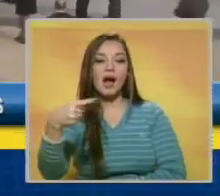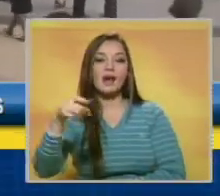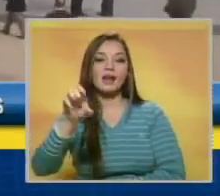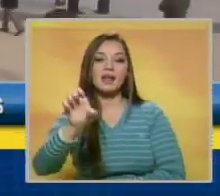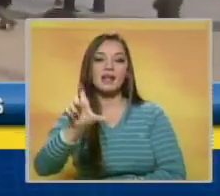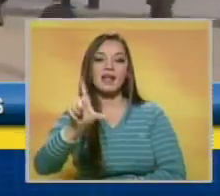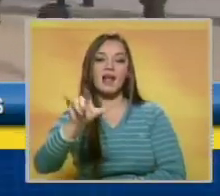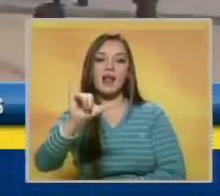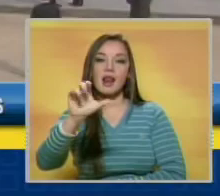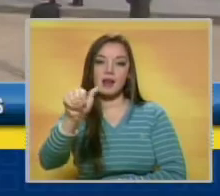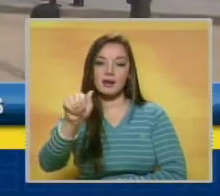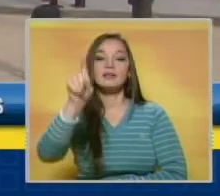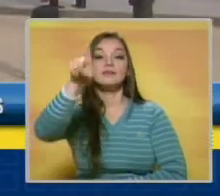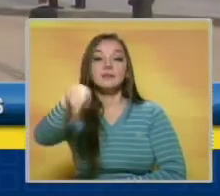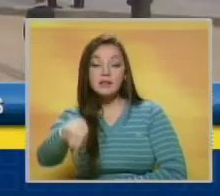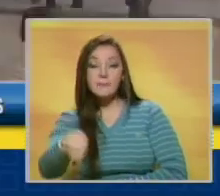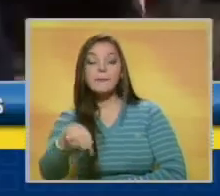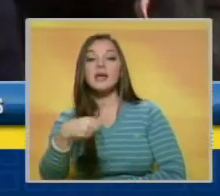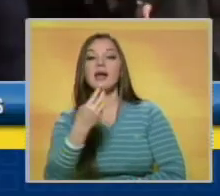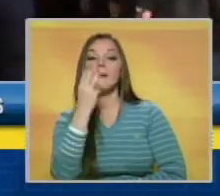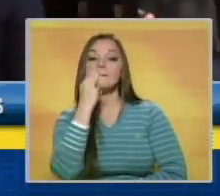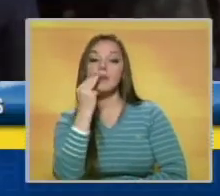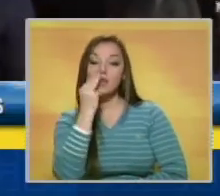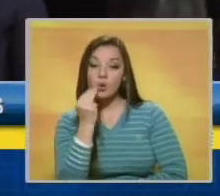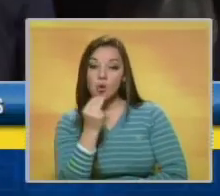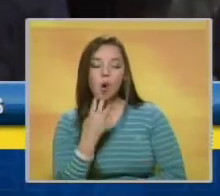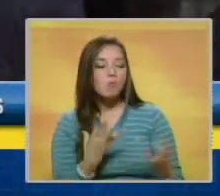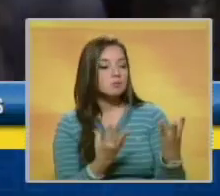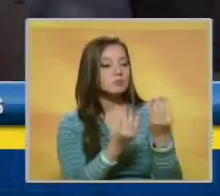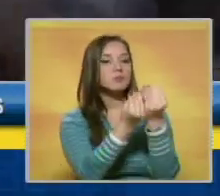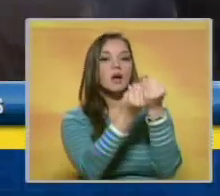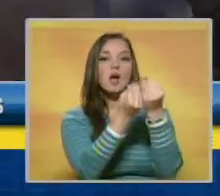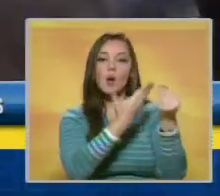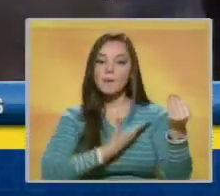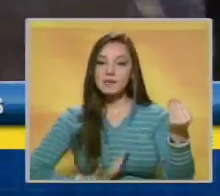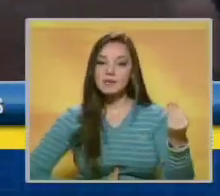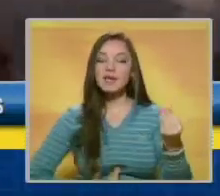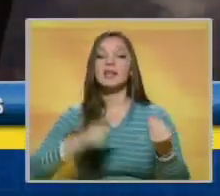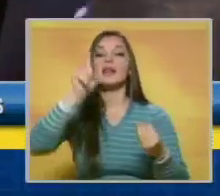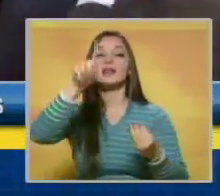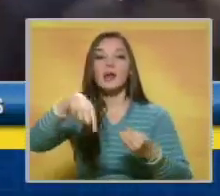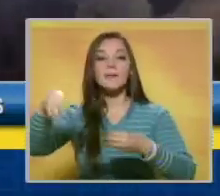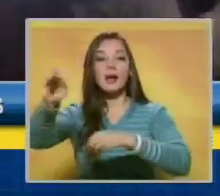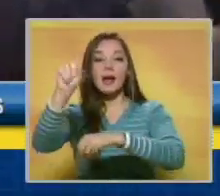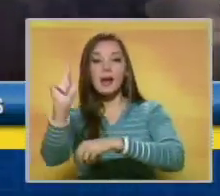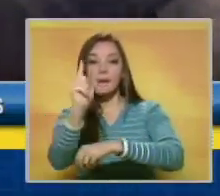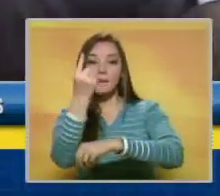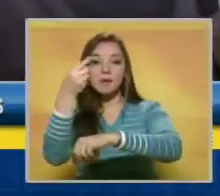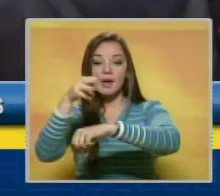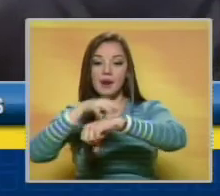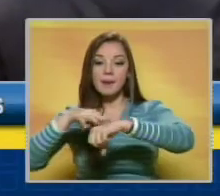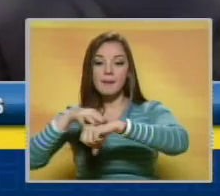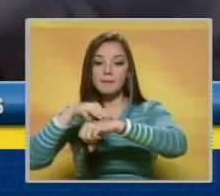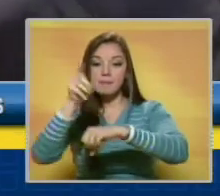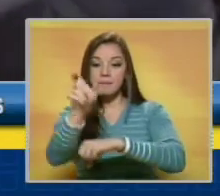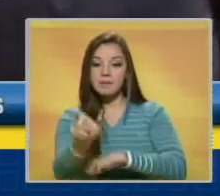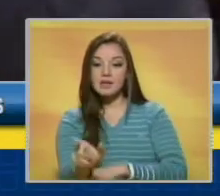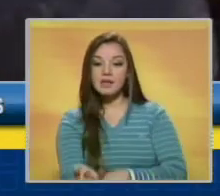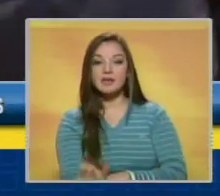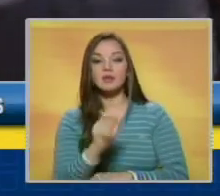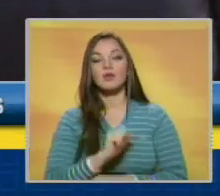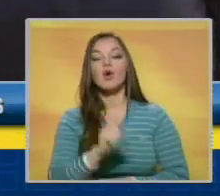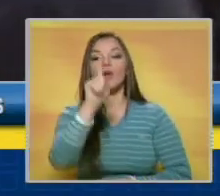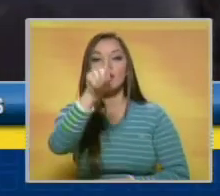con mandatarios y autoridades de Argelia, entre las cuales se encuentra el primer ministro de Argelia y el presidente de